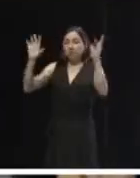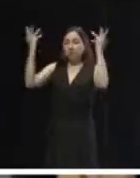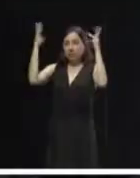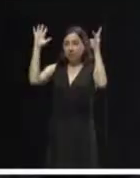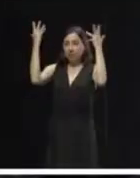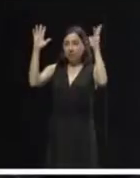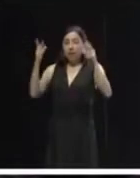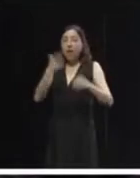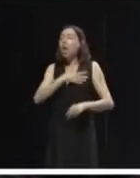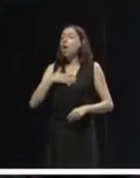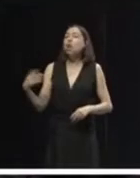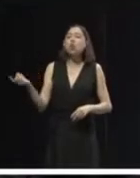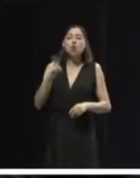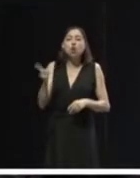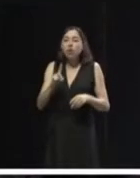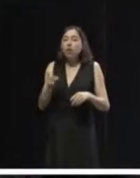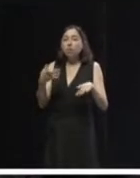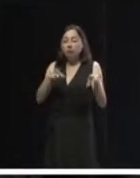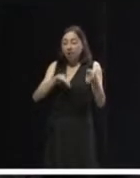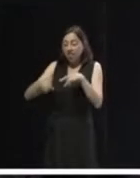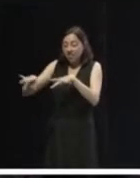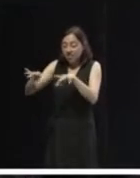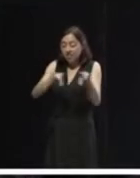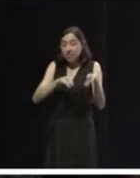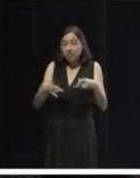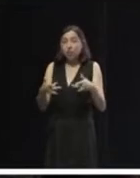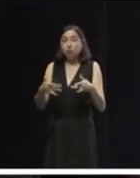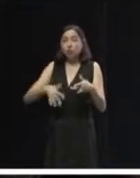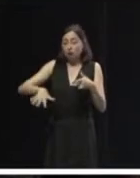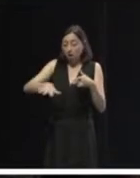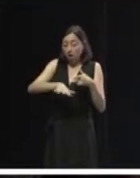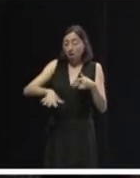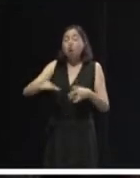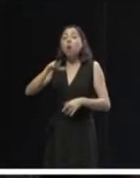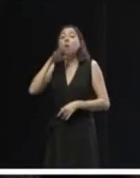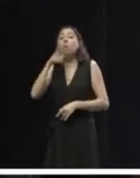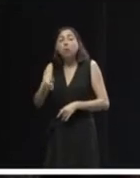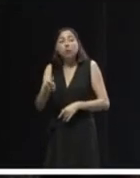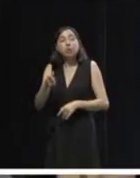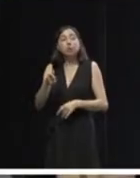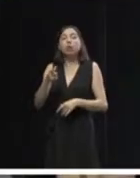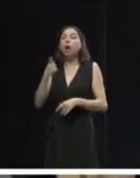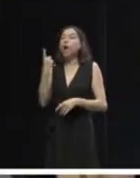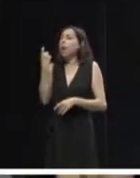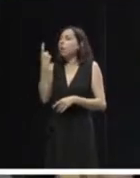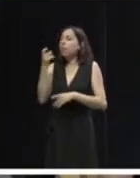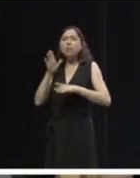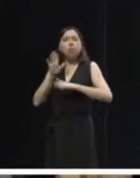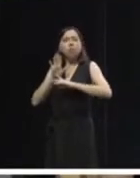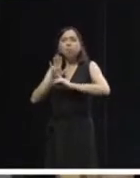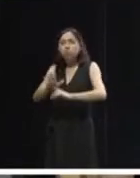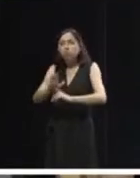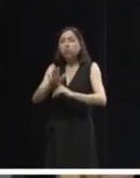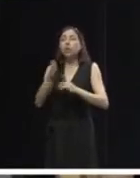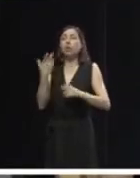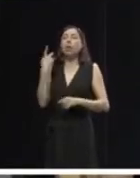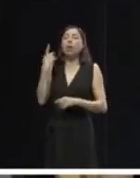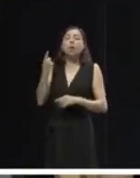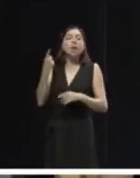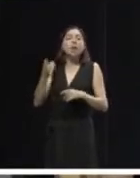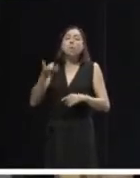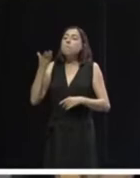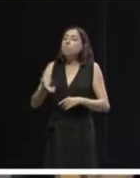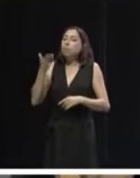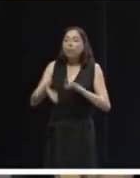No queremos un desierto. Por eso Tablada hay que frenarlo. Es importantísimo que no